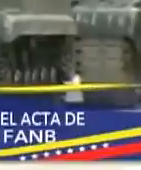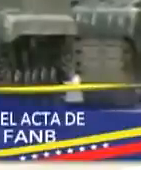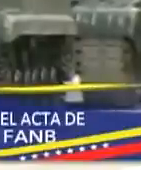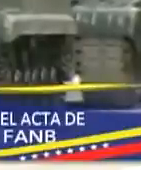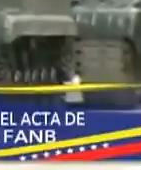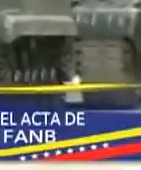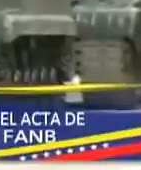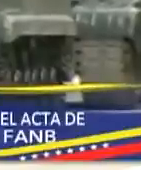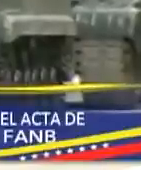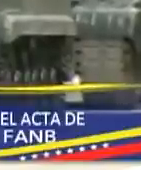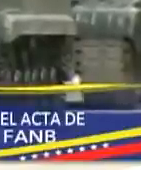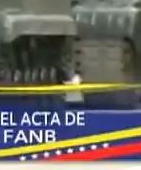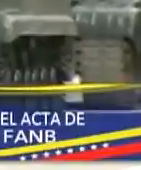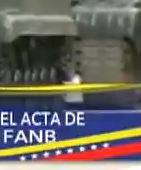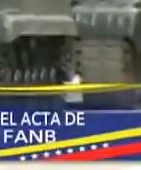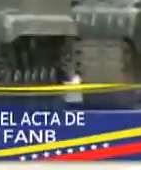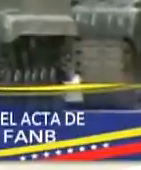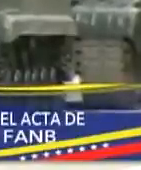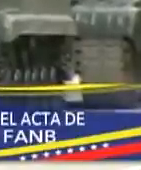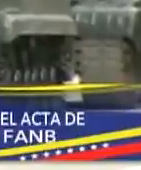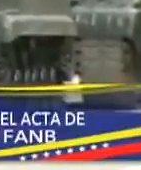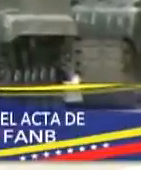Nacional Bolivariana.